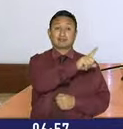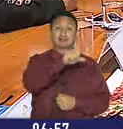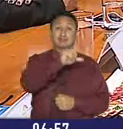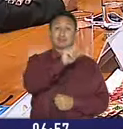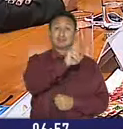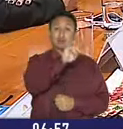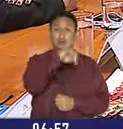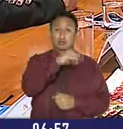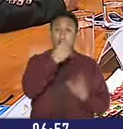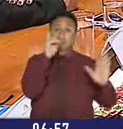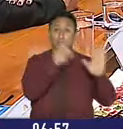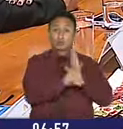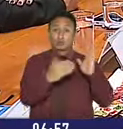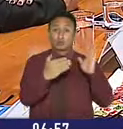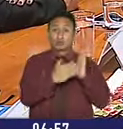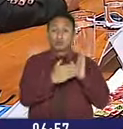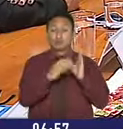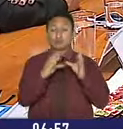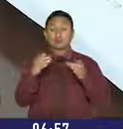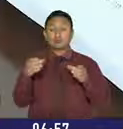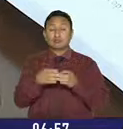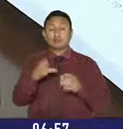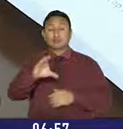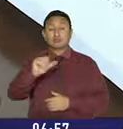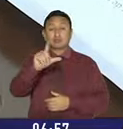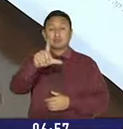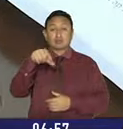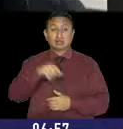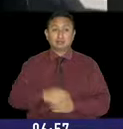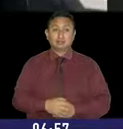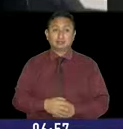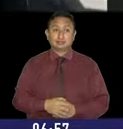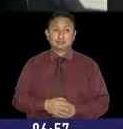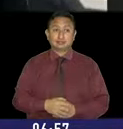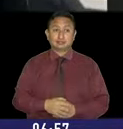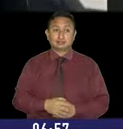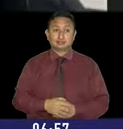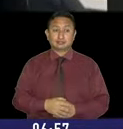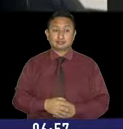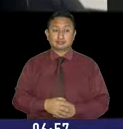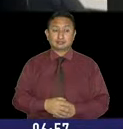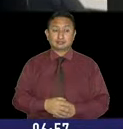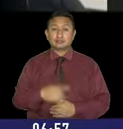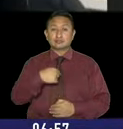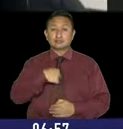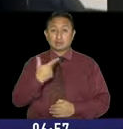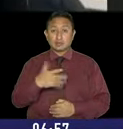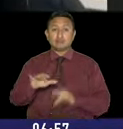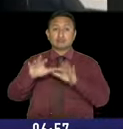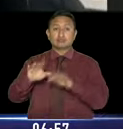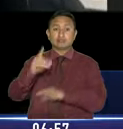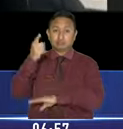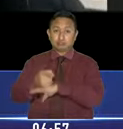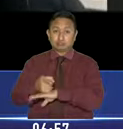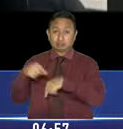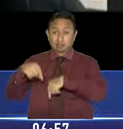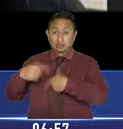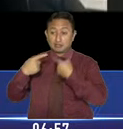Consejo de Administración Legislativa. He dispuesto a Secretaría que se convoque al Pleno del Consejo de